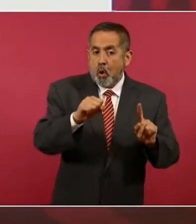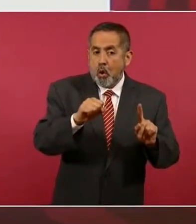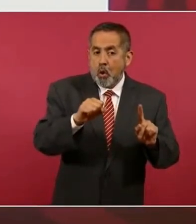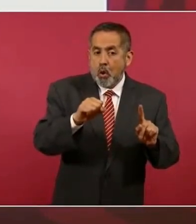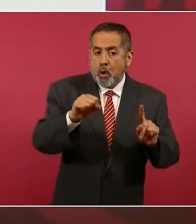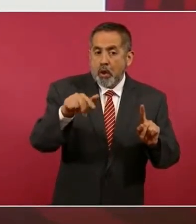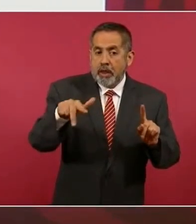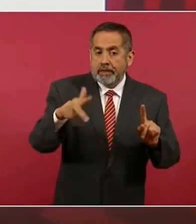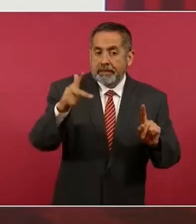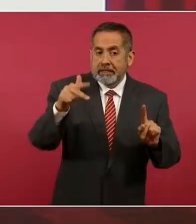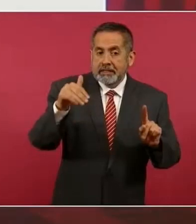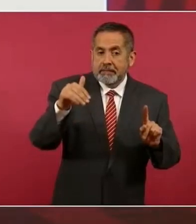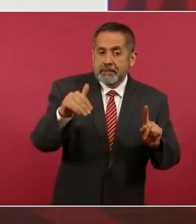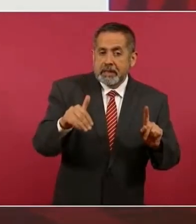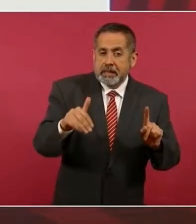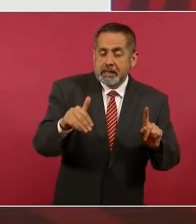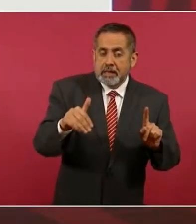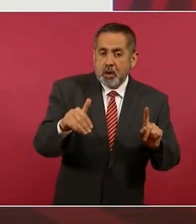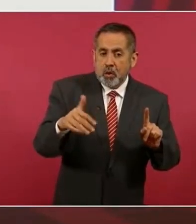4.442 a